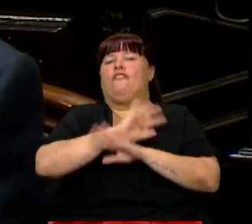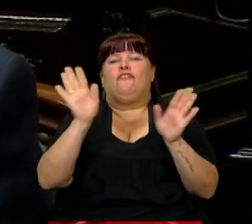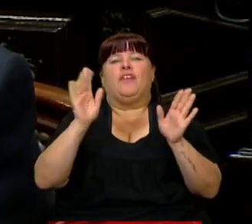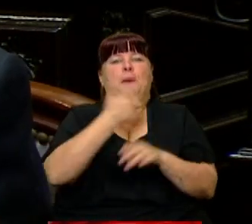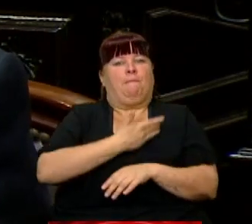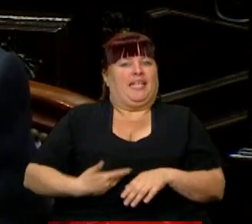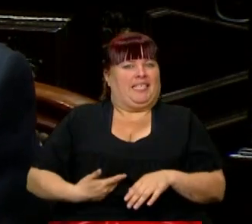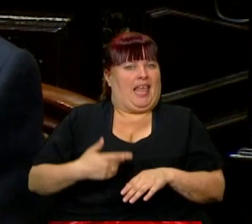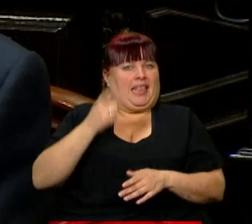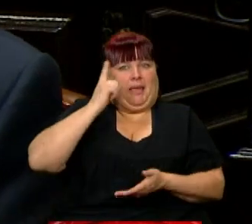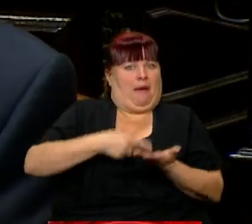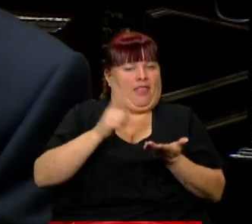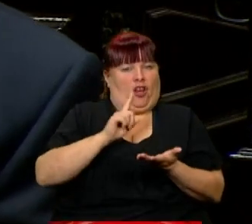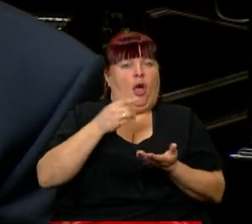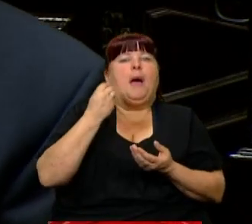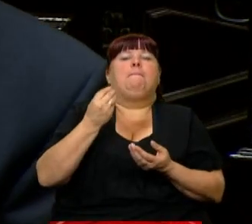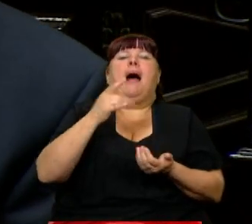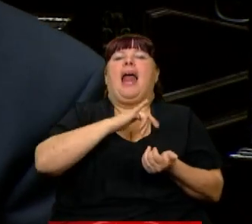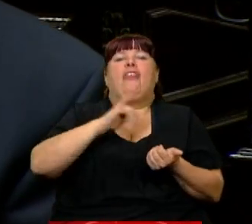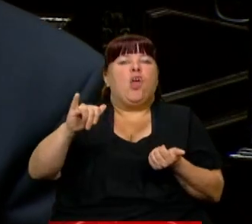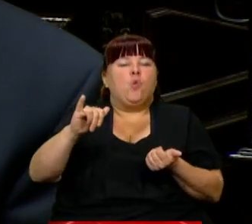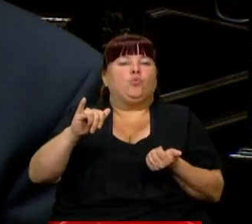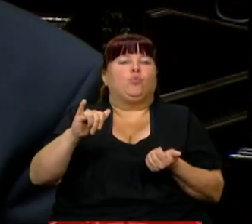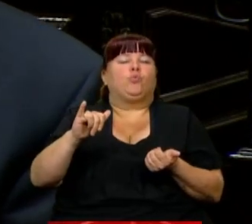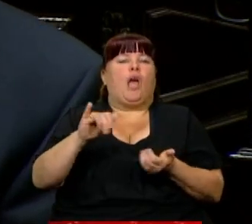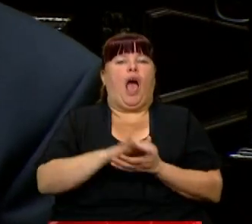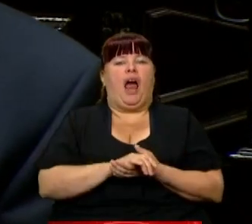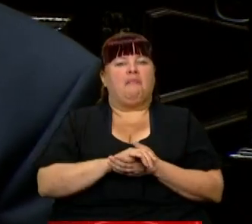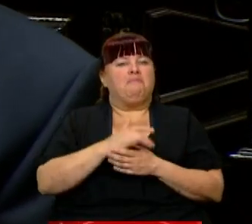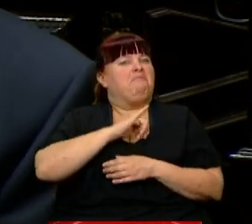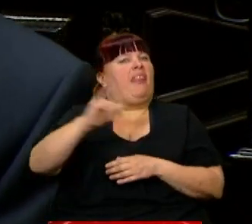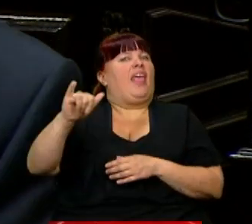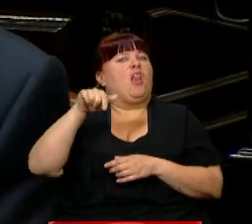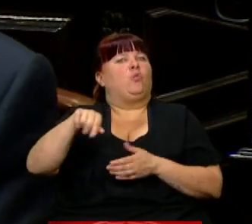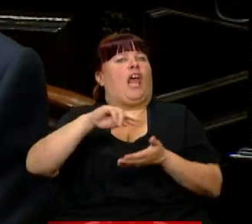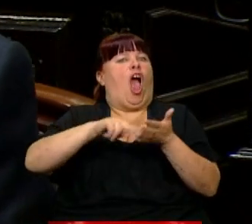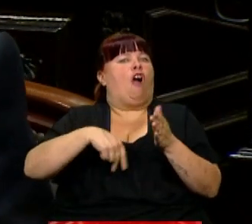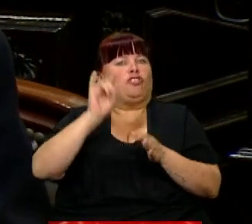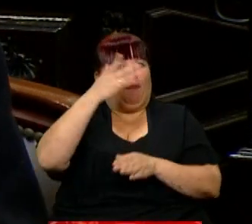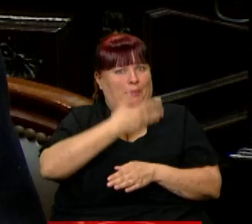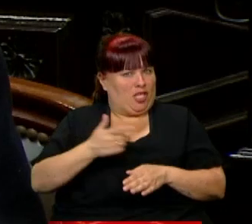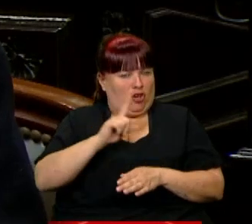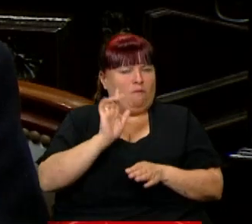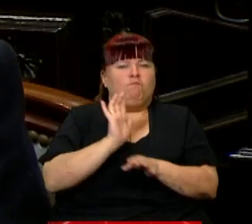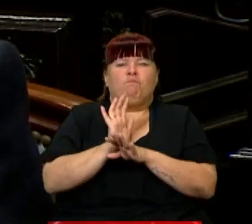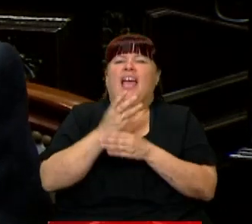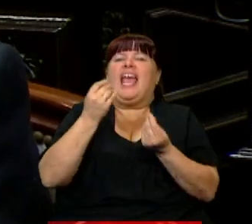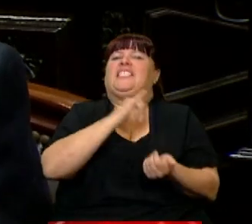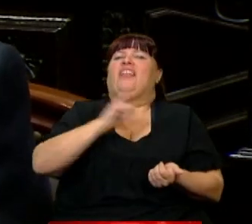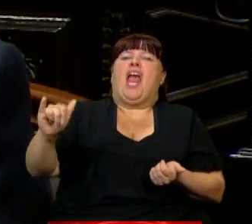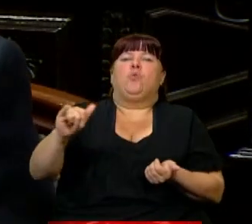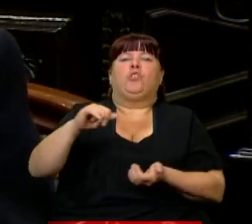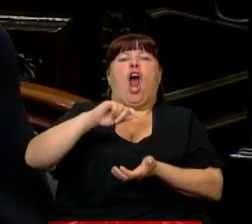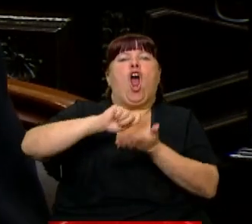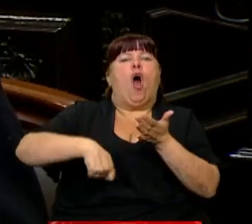del presidente poder denunciar libremente esta convención. ¿Qué significa denunciar